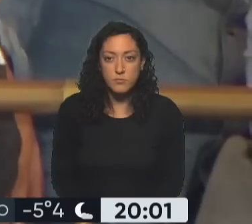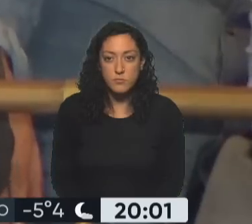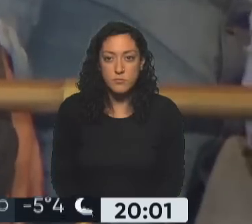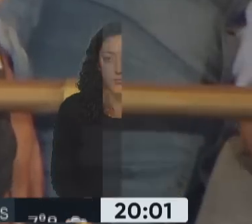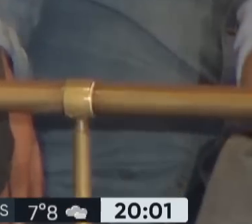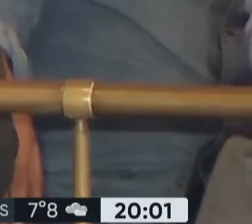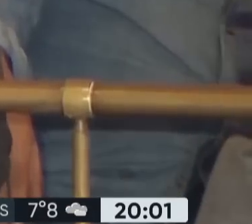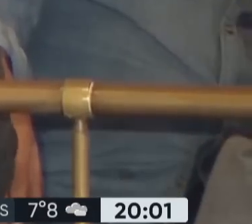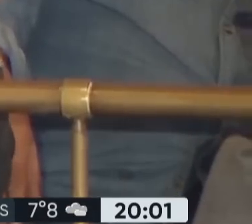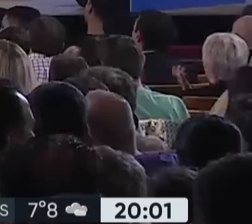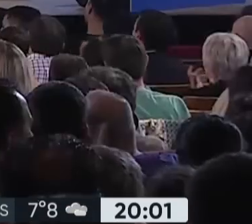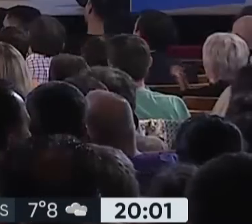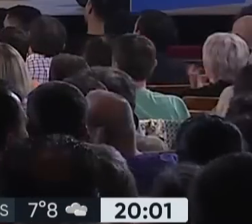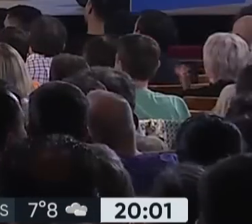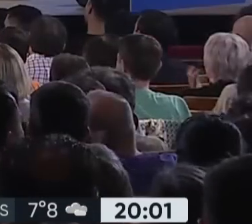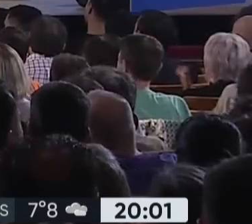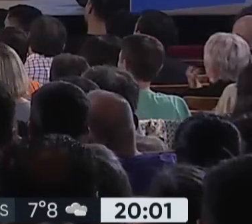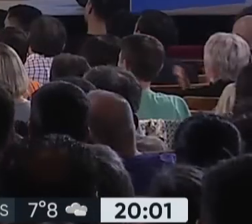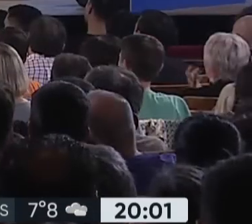Yo quiero...